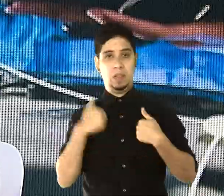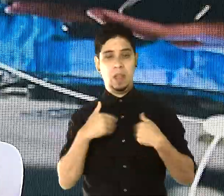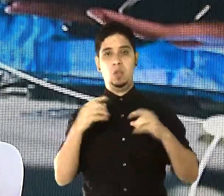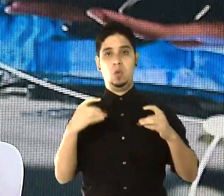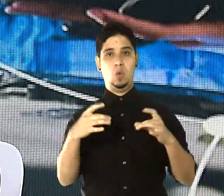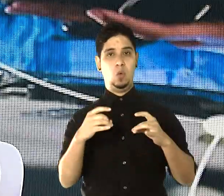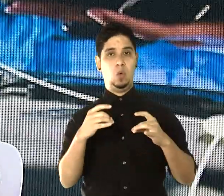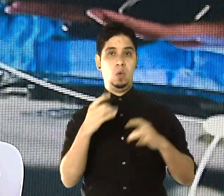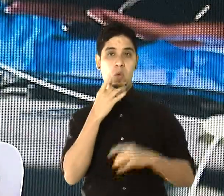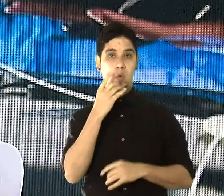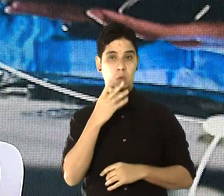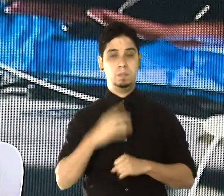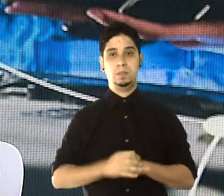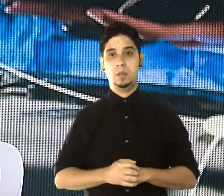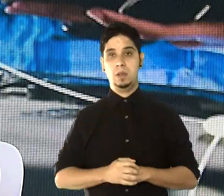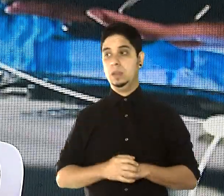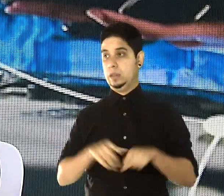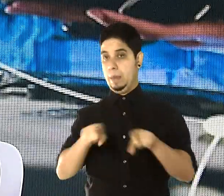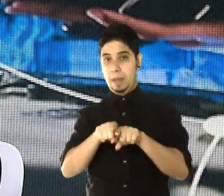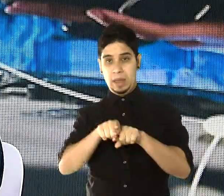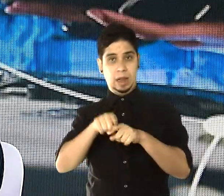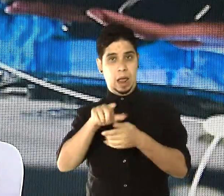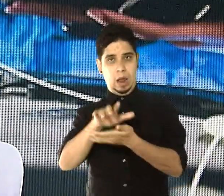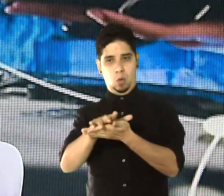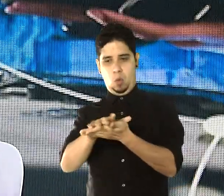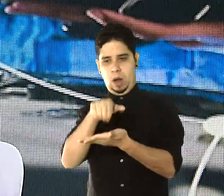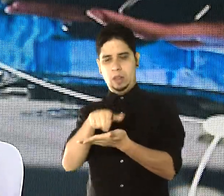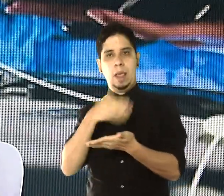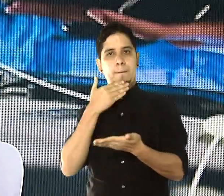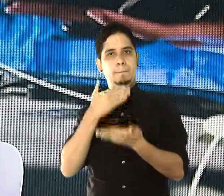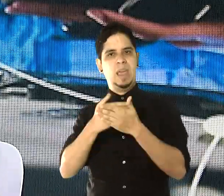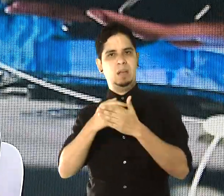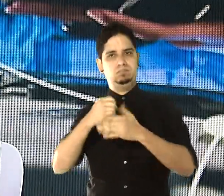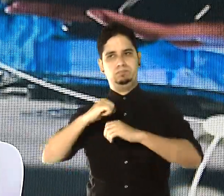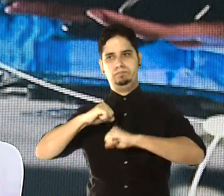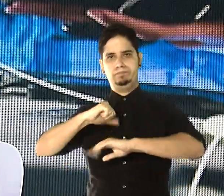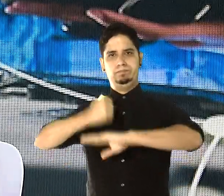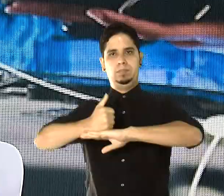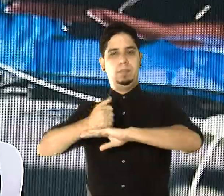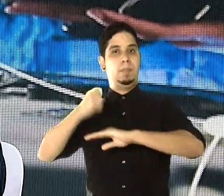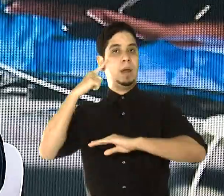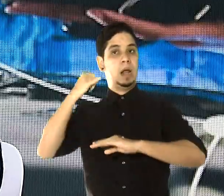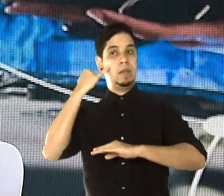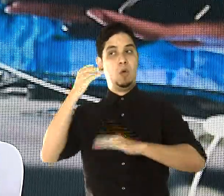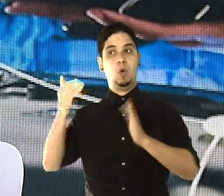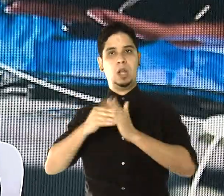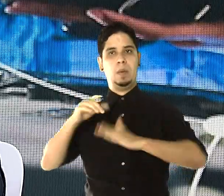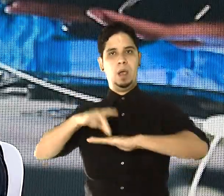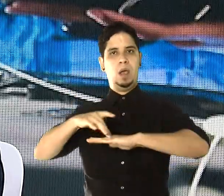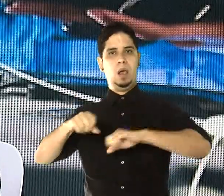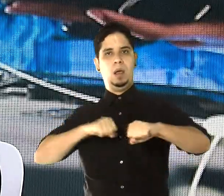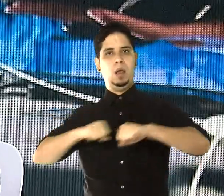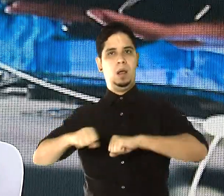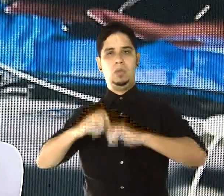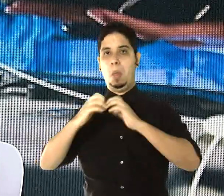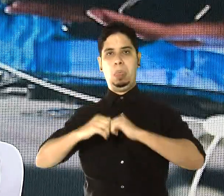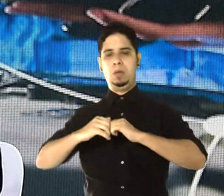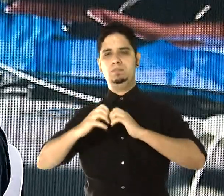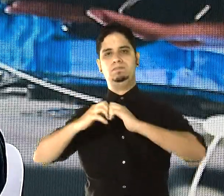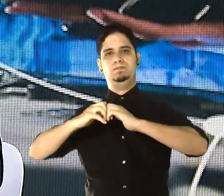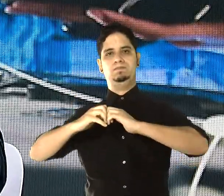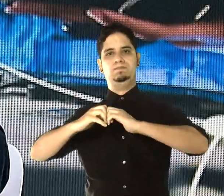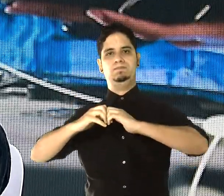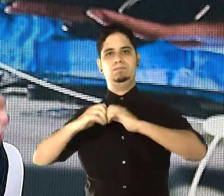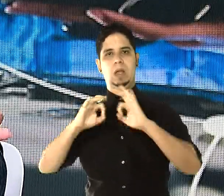bien construidas y aguanten un terremoto o otro huracán, que nuestros hospitales, nuestras carreteras, nuestros puentes,